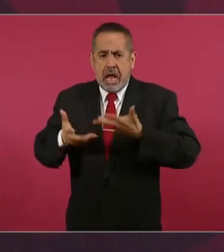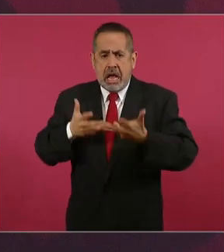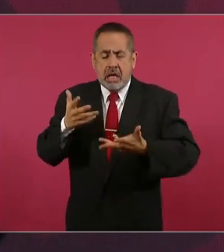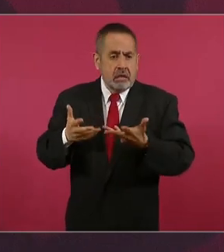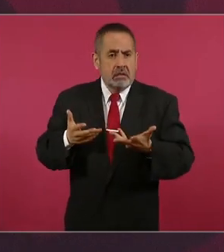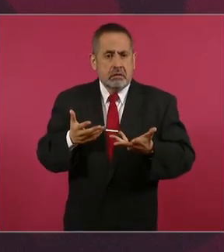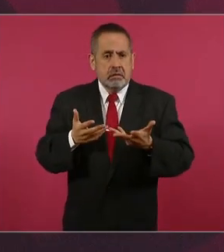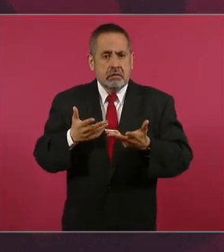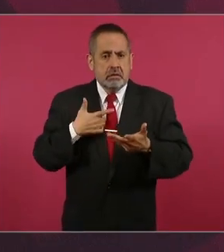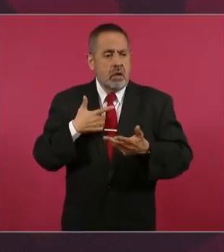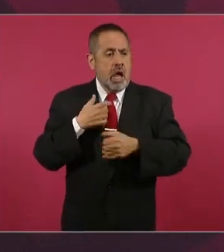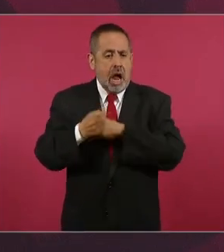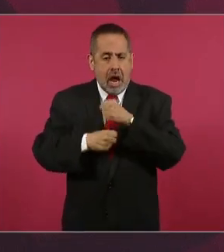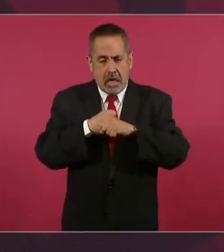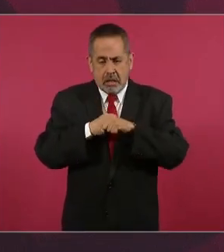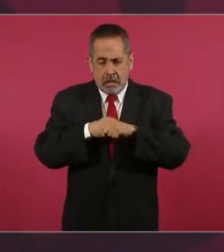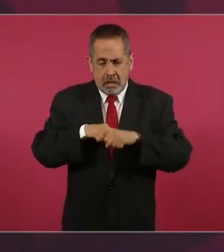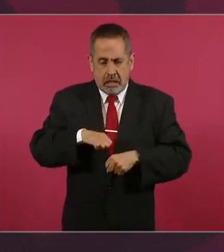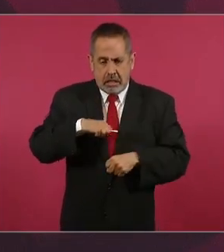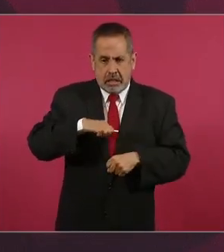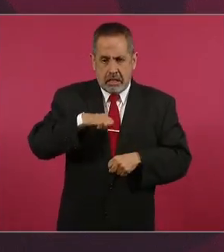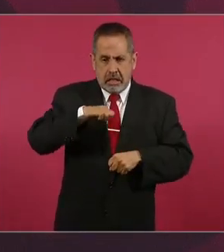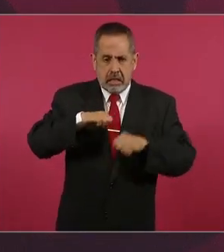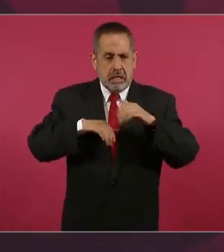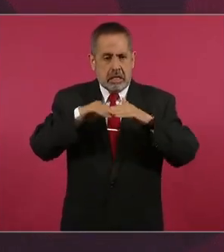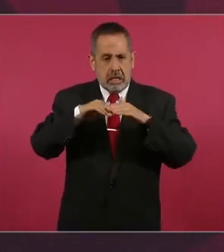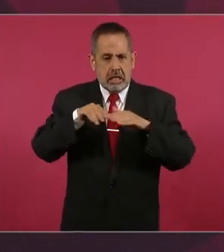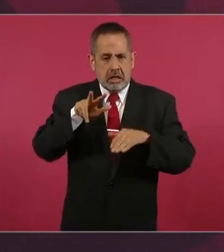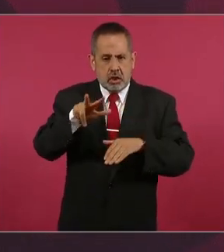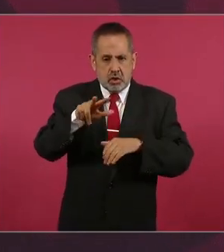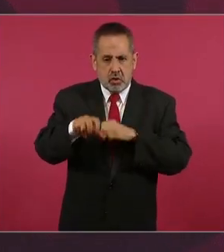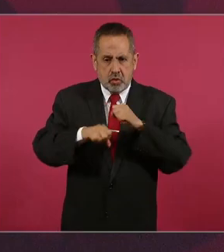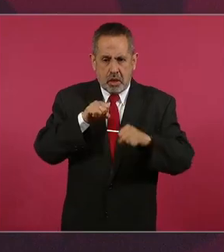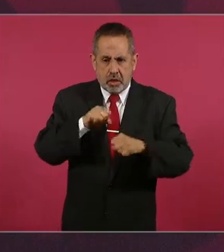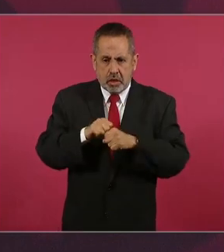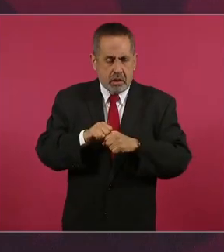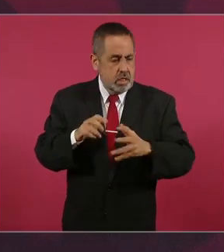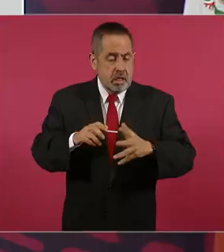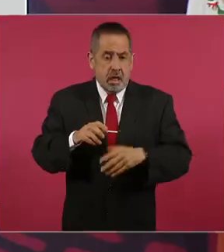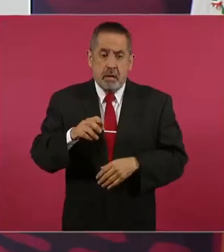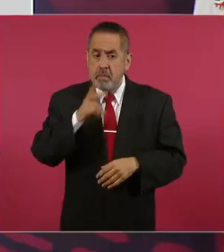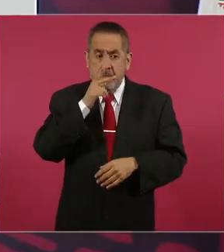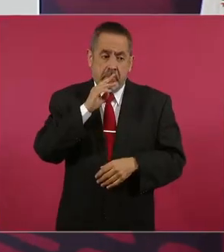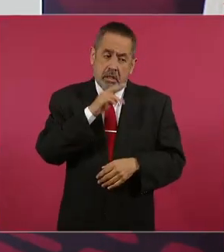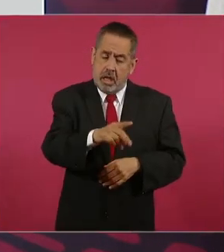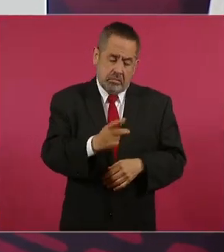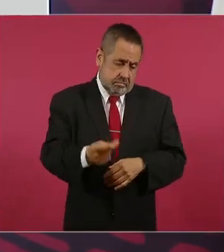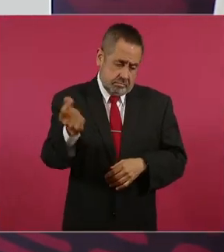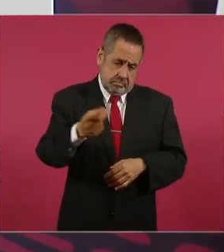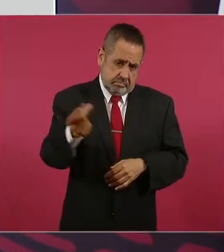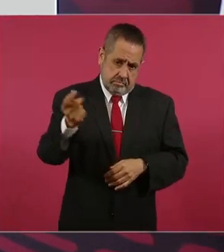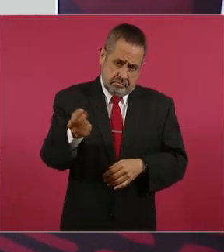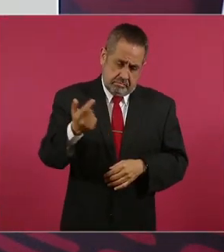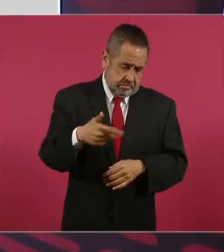porque lleguen a los 18 años y se tengan que ir?